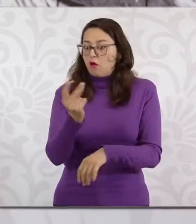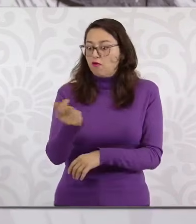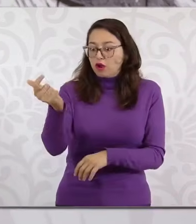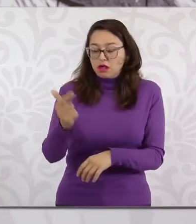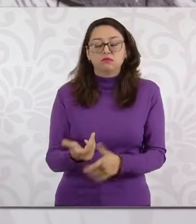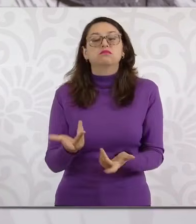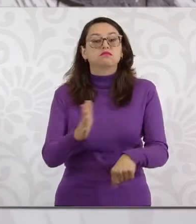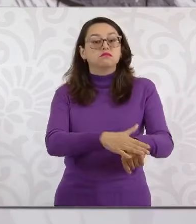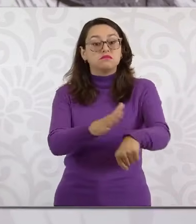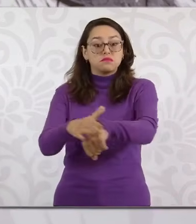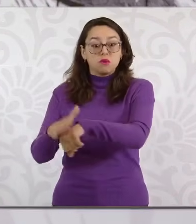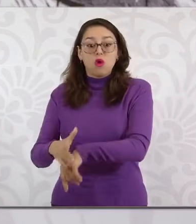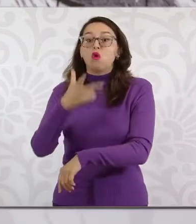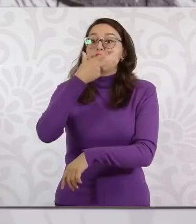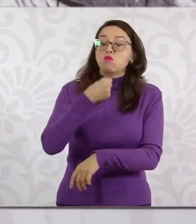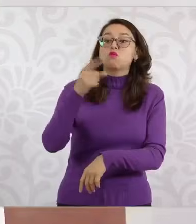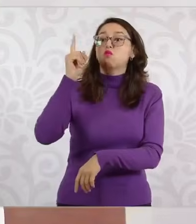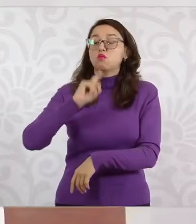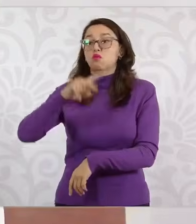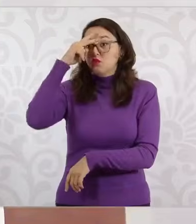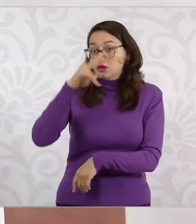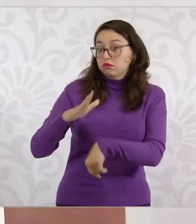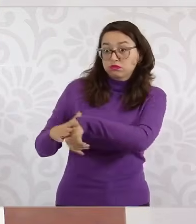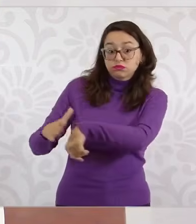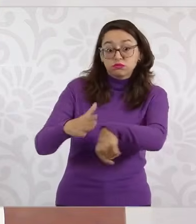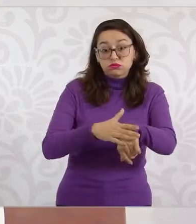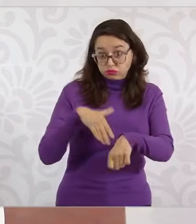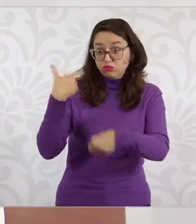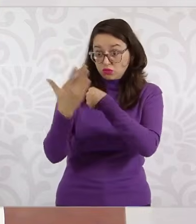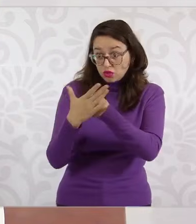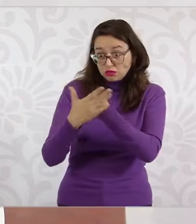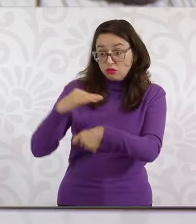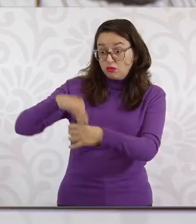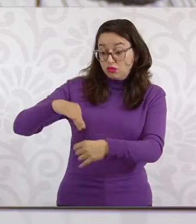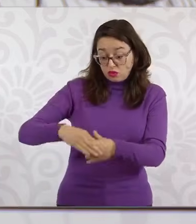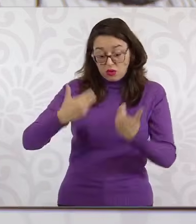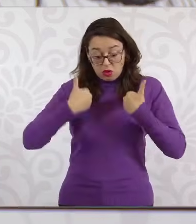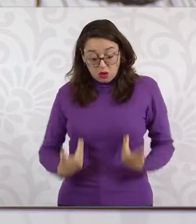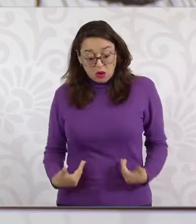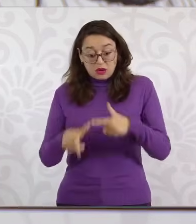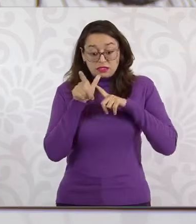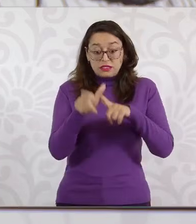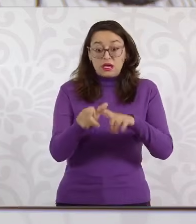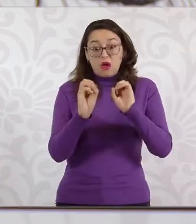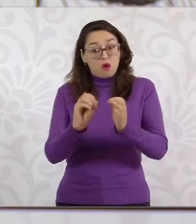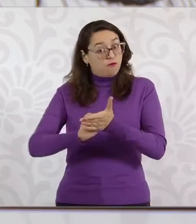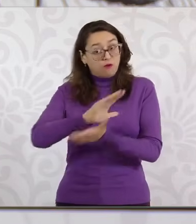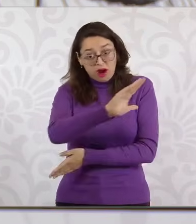diga: ciudadanos, mexicanas, mexicanos, decidan ustedes si nos quedamos o nos